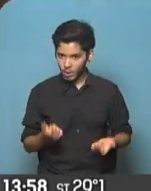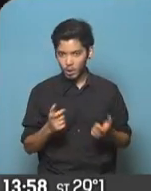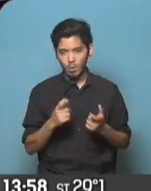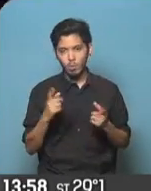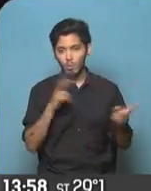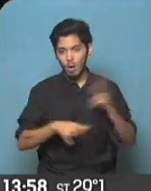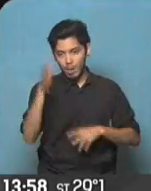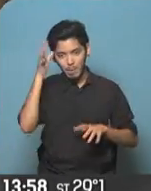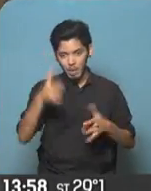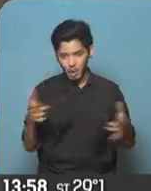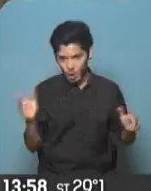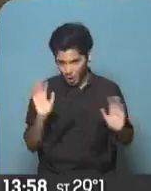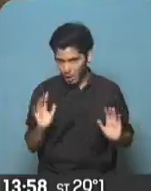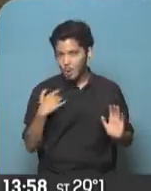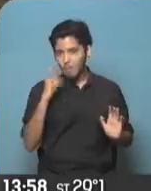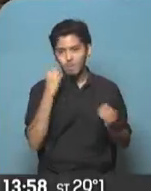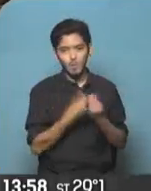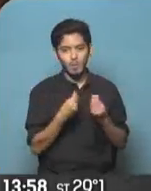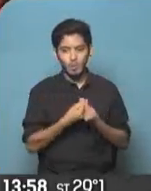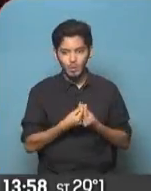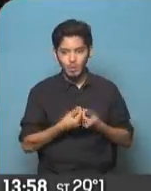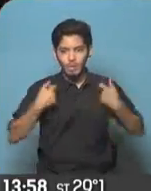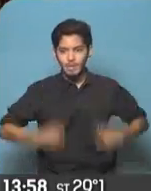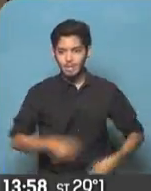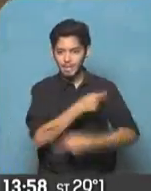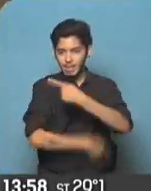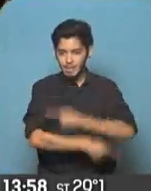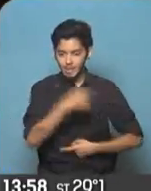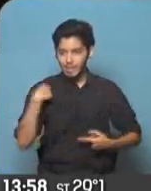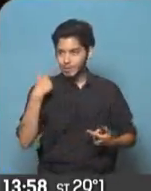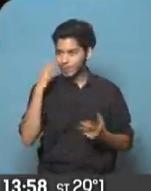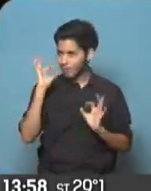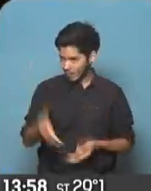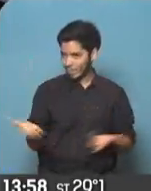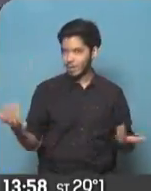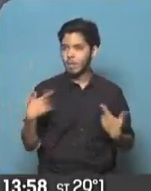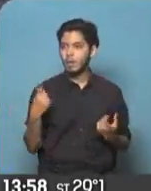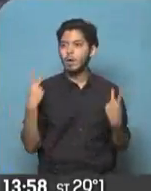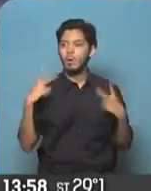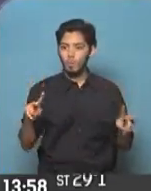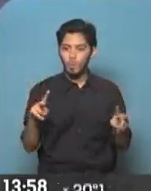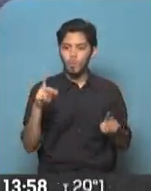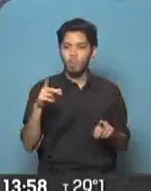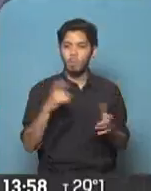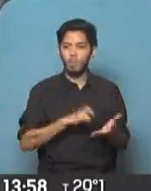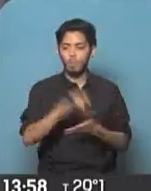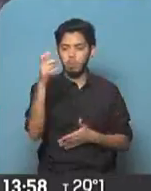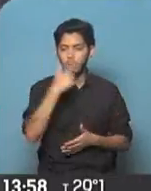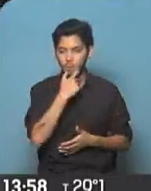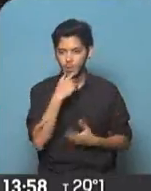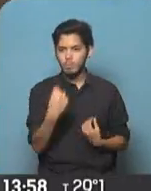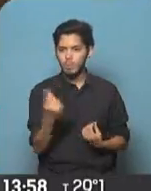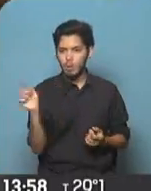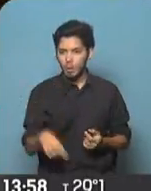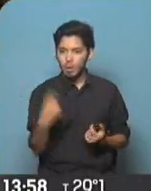demasiado en las camisetas empiezan a aparecer solas que está el chico si el cole no aquí en el aeroparque por viajar a mendoza porque me dio una vena